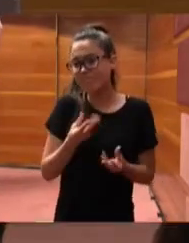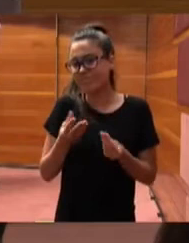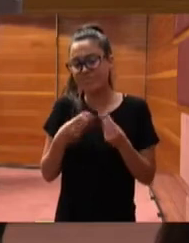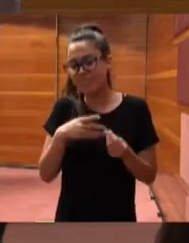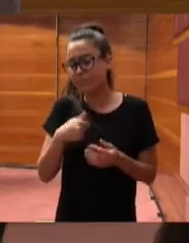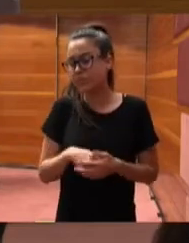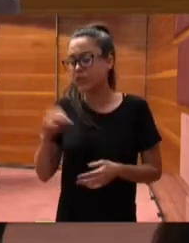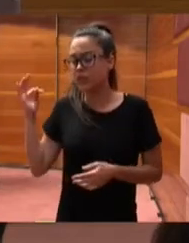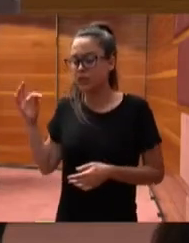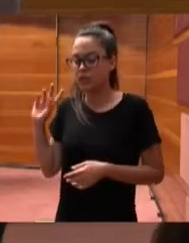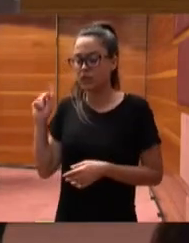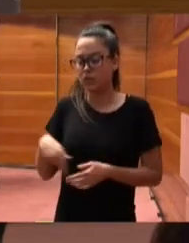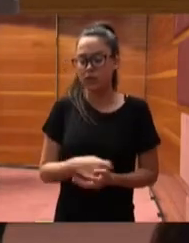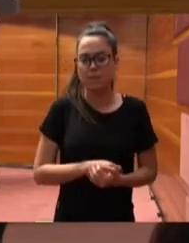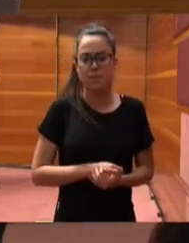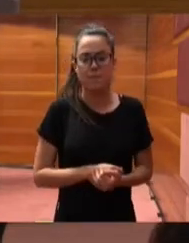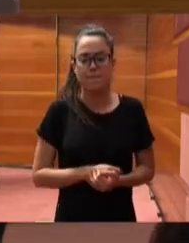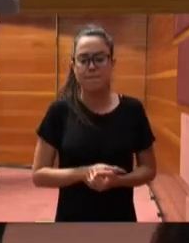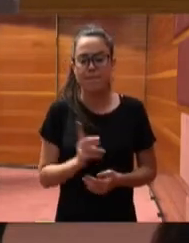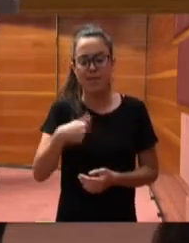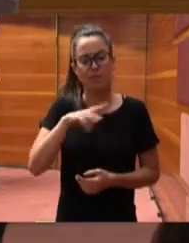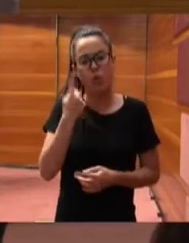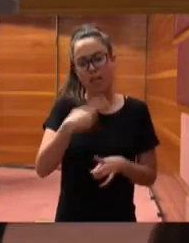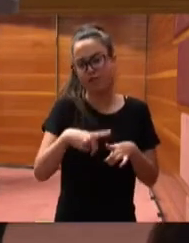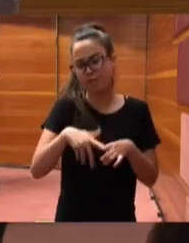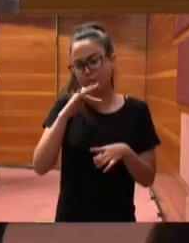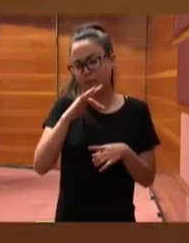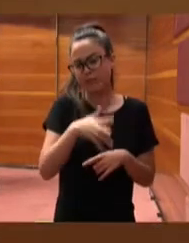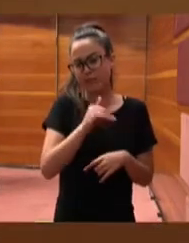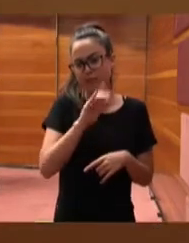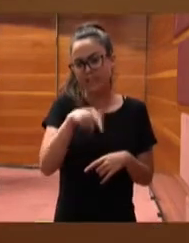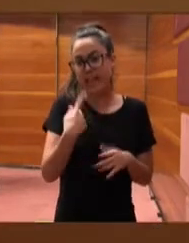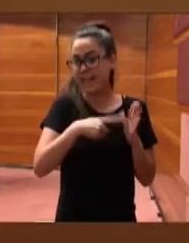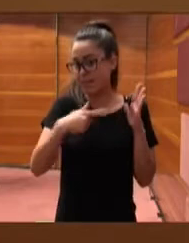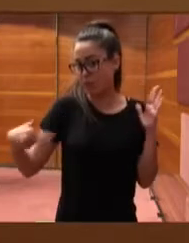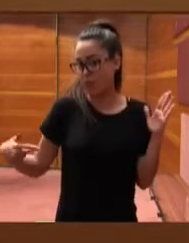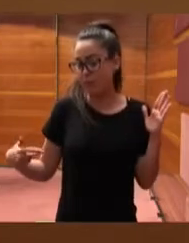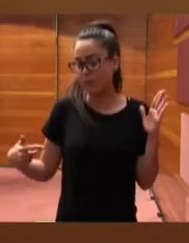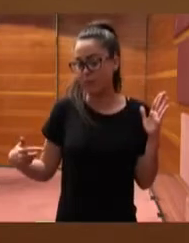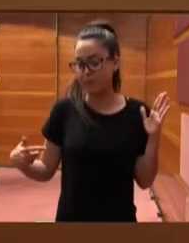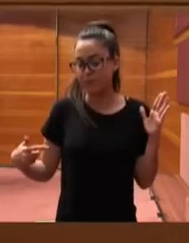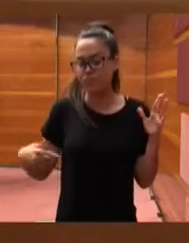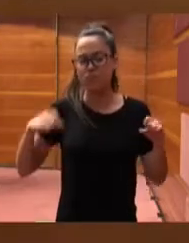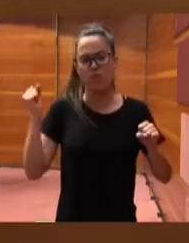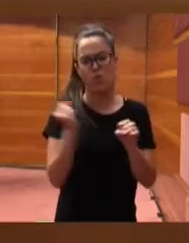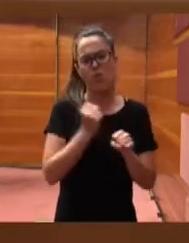los estereotipos, un factor muy positivo, y es que el guipuzcoano es